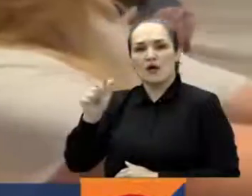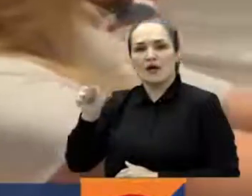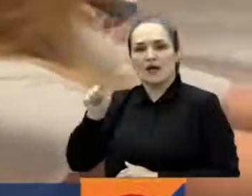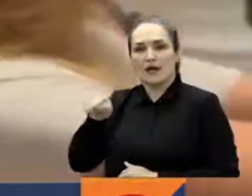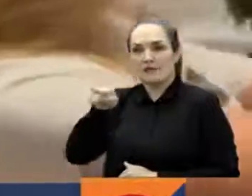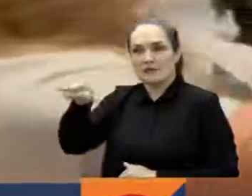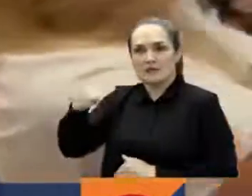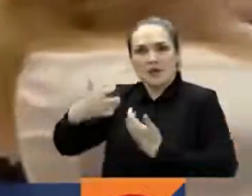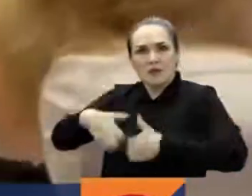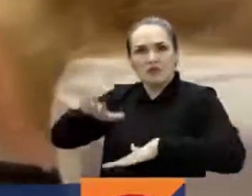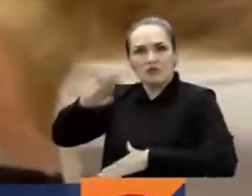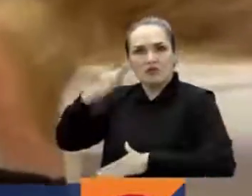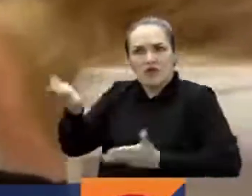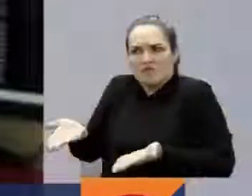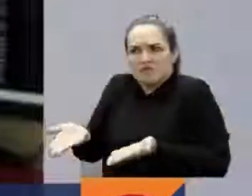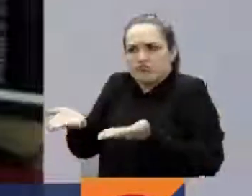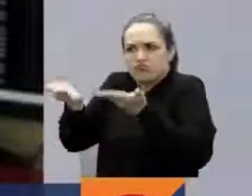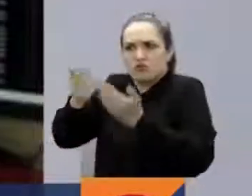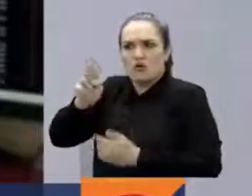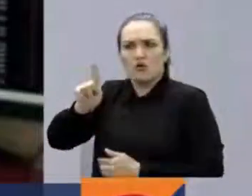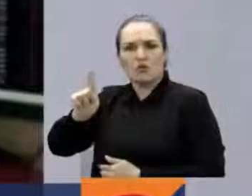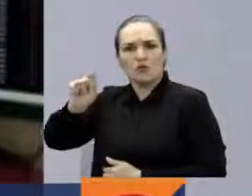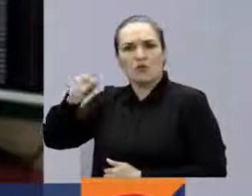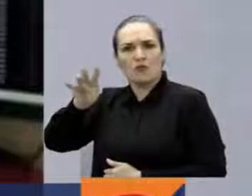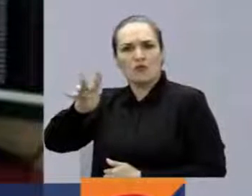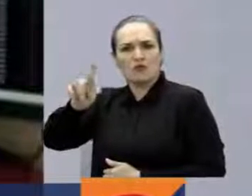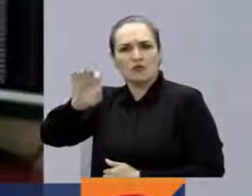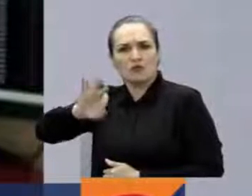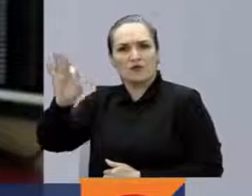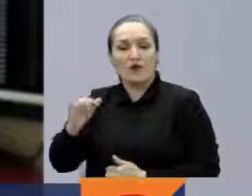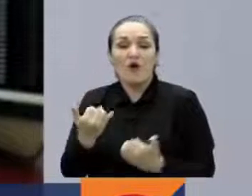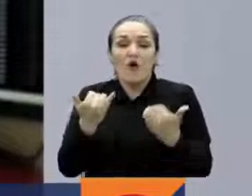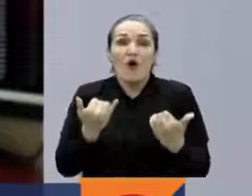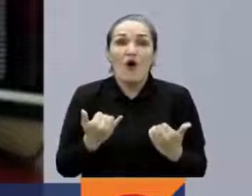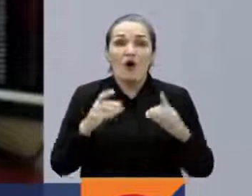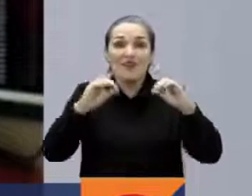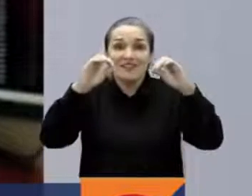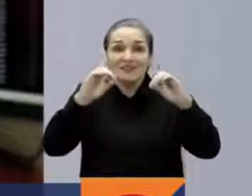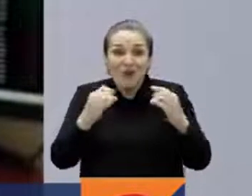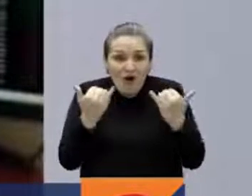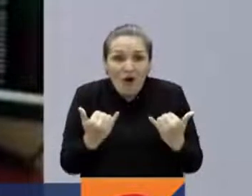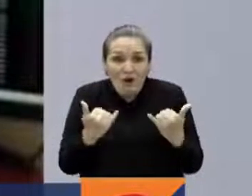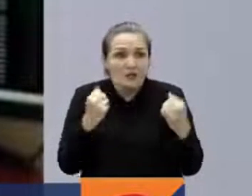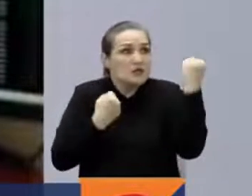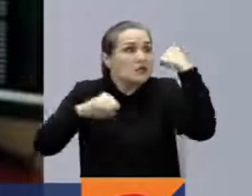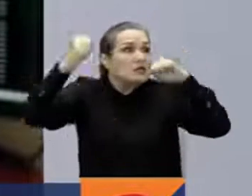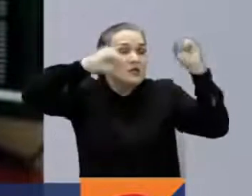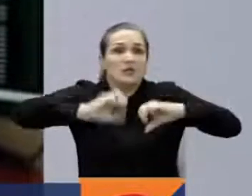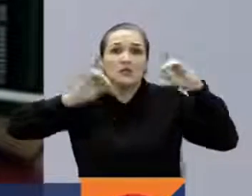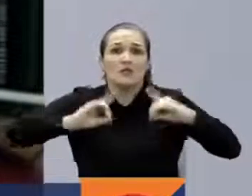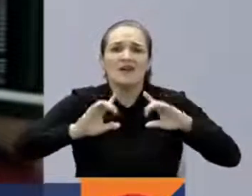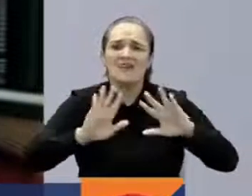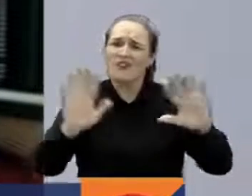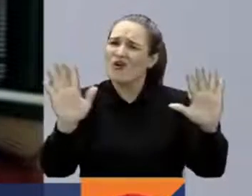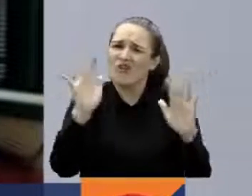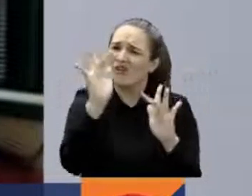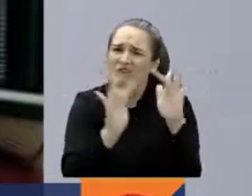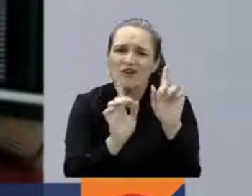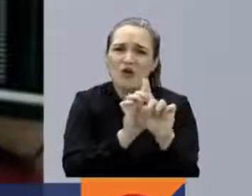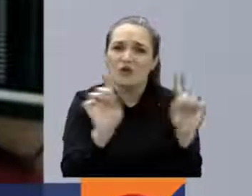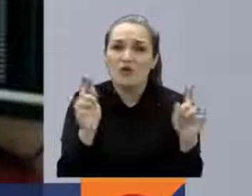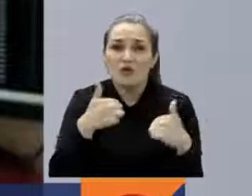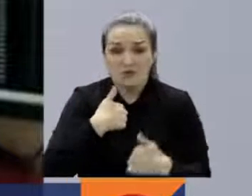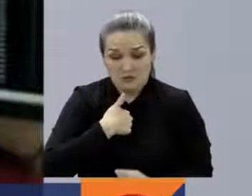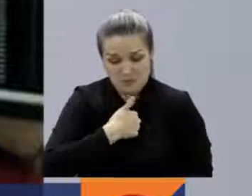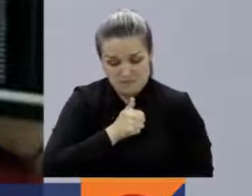subieron 1,41%. Tomar decisiones hoy en pánico no tiene ningún sentido. Yo